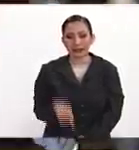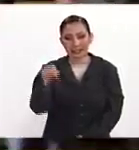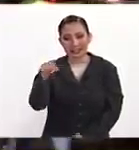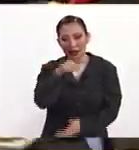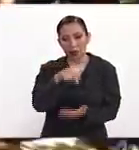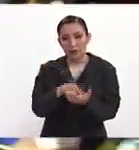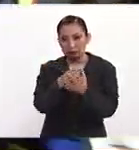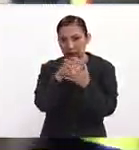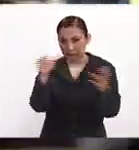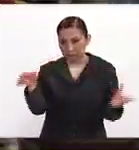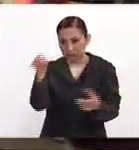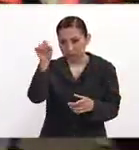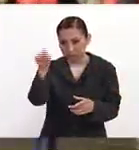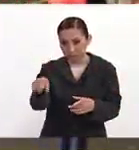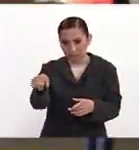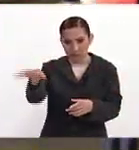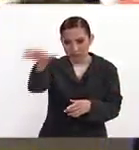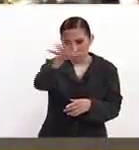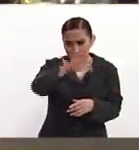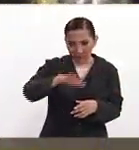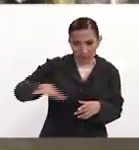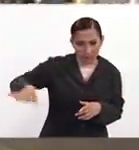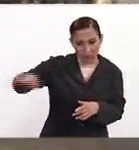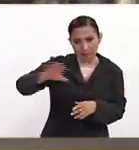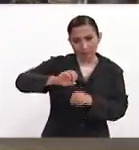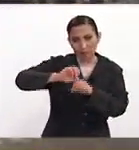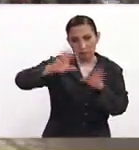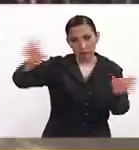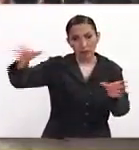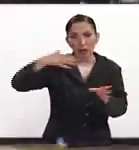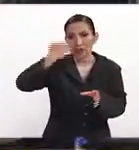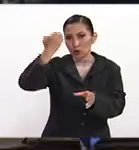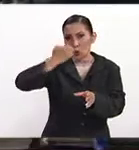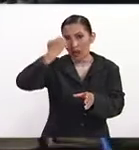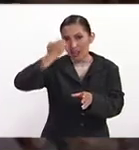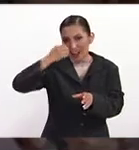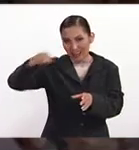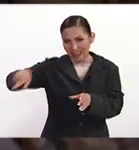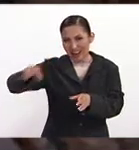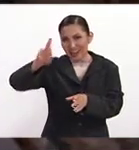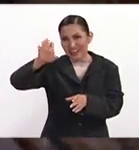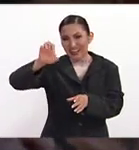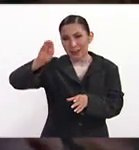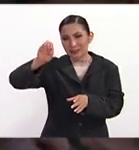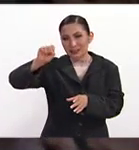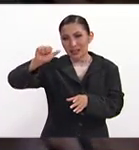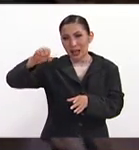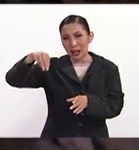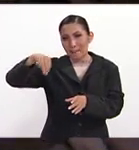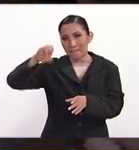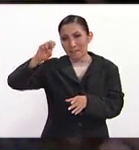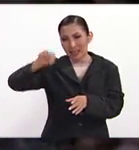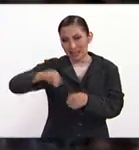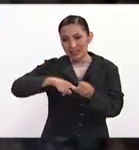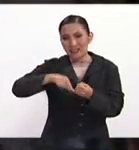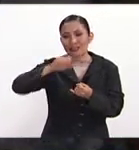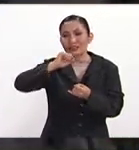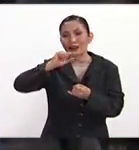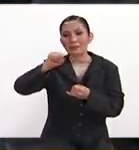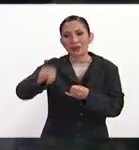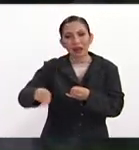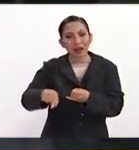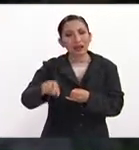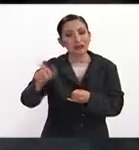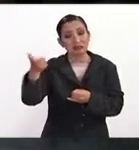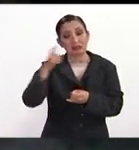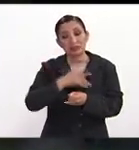lugares grandes en donde, por supuesto, en el colegio Enrique Rebsamen, en donde todavía hay la esperanza